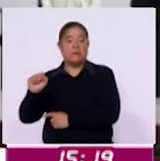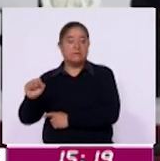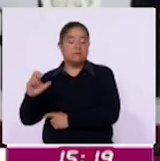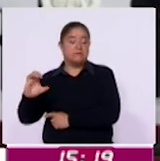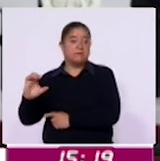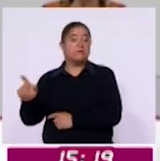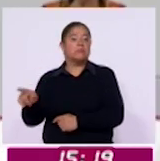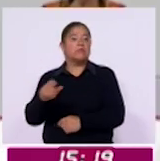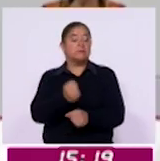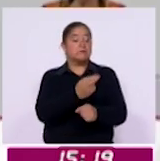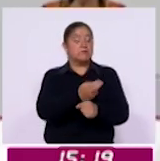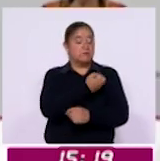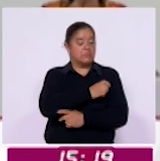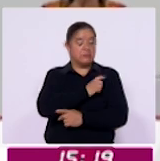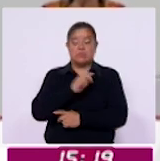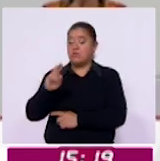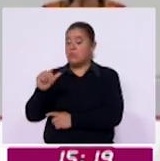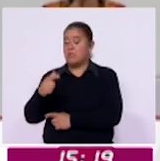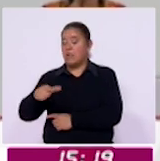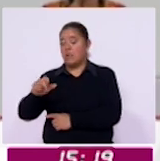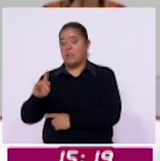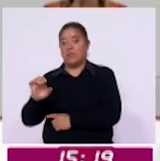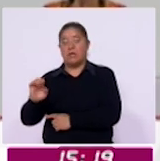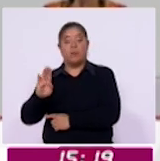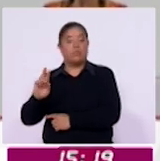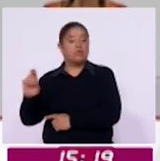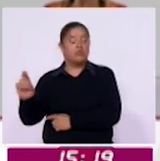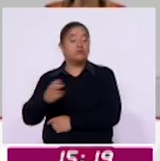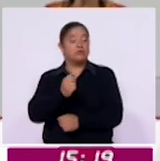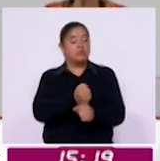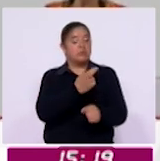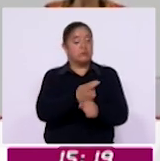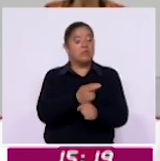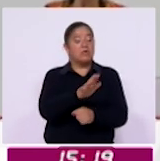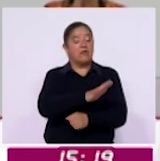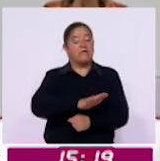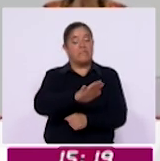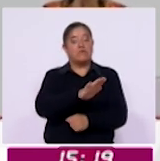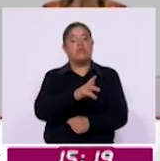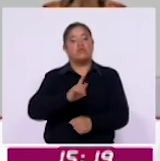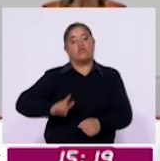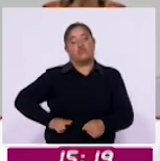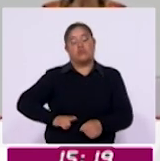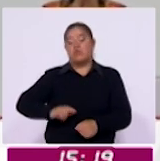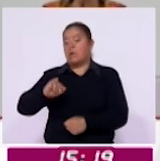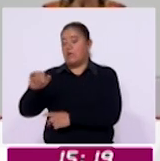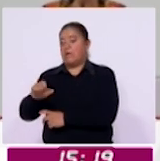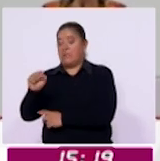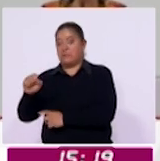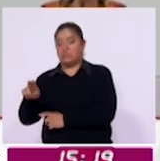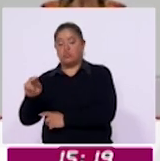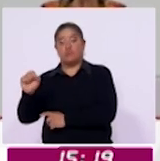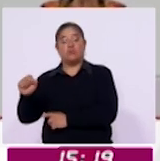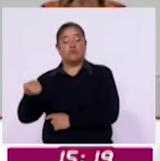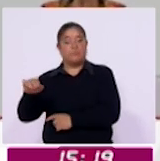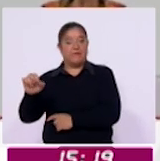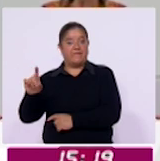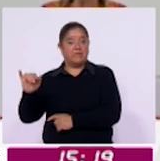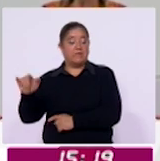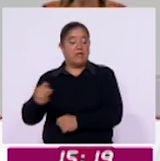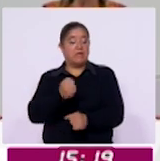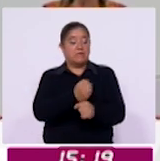la secretaría de Salud, Raquel Buenrostro, secretaria de la Función Pública, Jesús Antonio Esteva Medina en la secretaría de